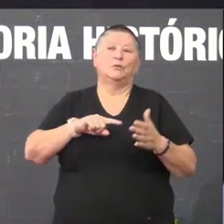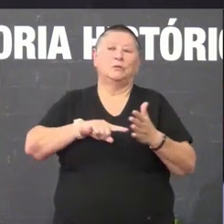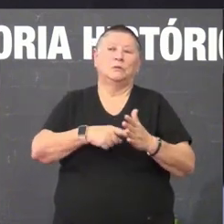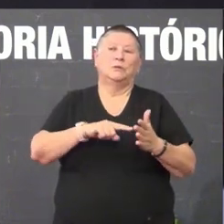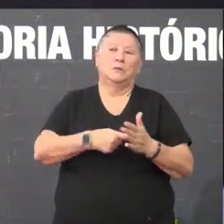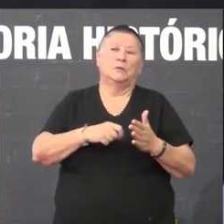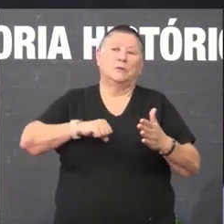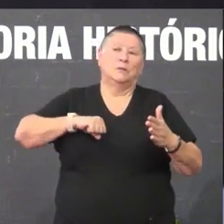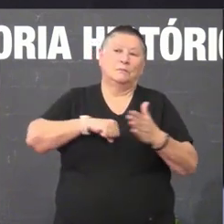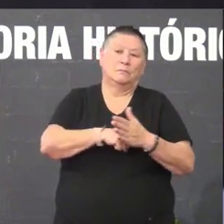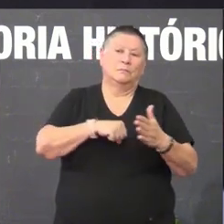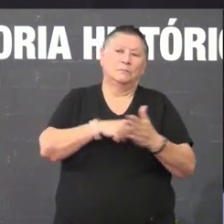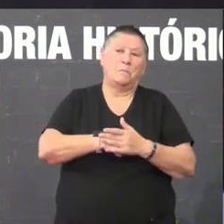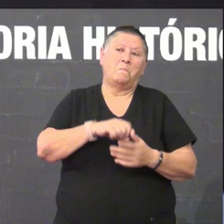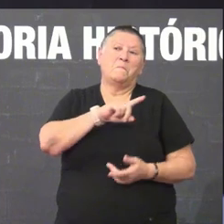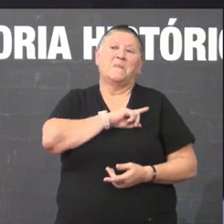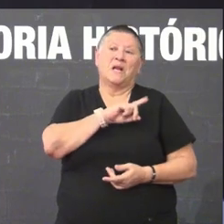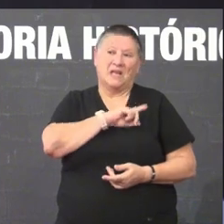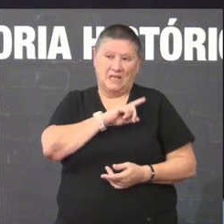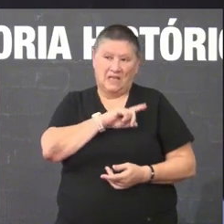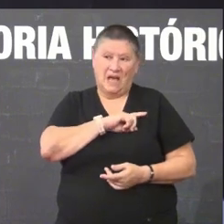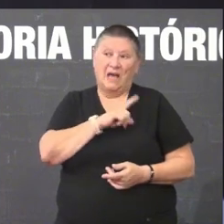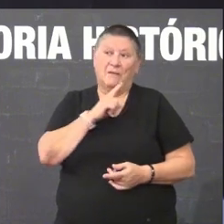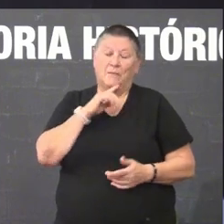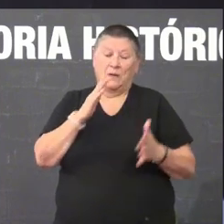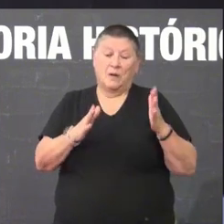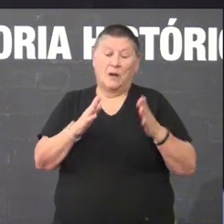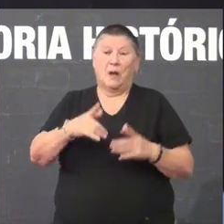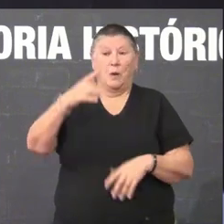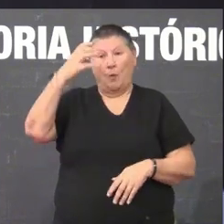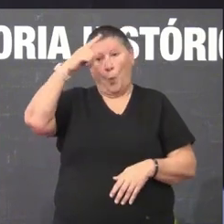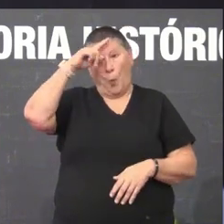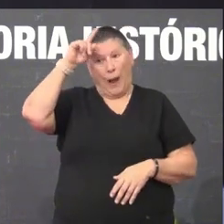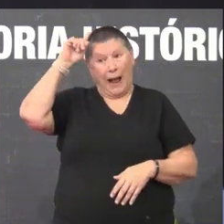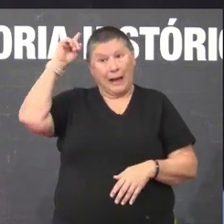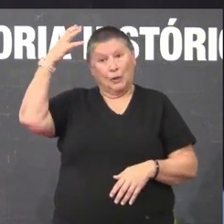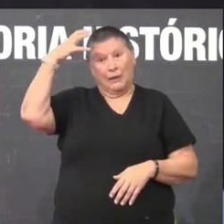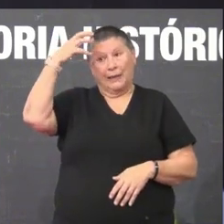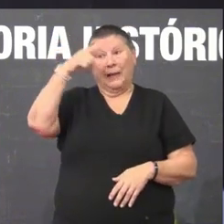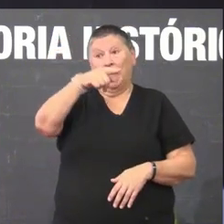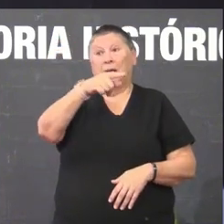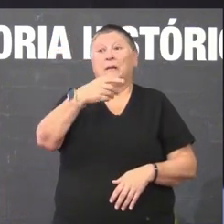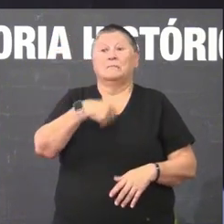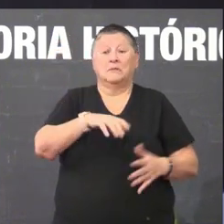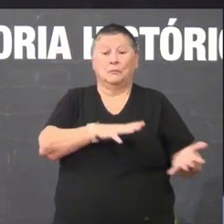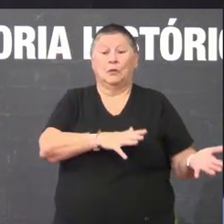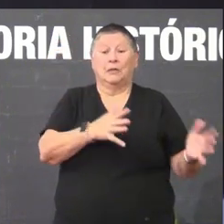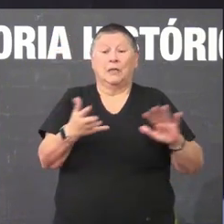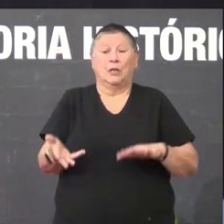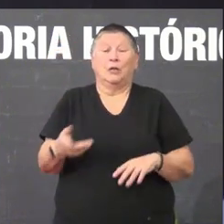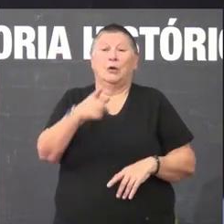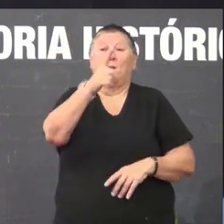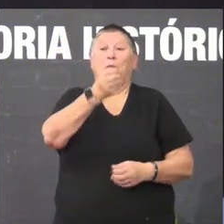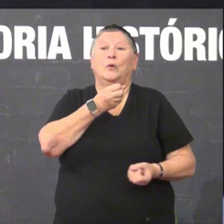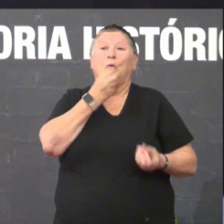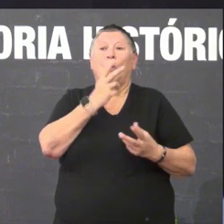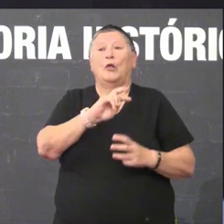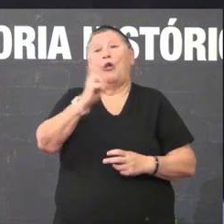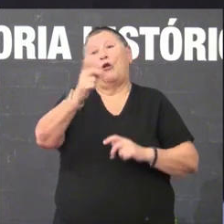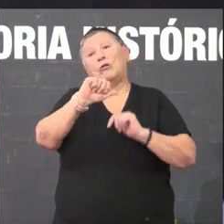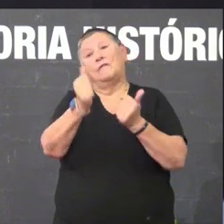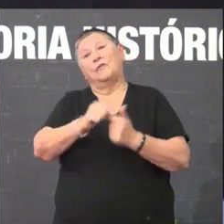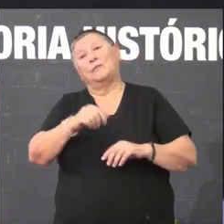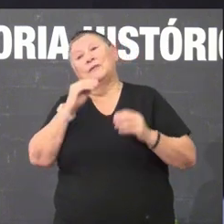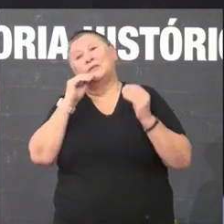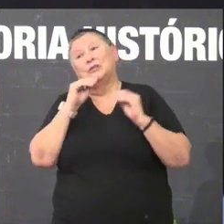en España según el relato oficial de la transición es el rey Juan Carlos por ejemplo con otros relatos sobre la historia Los Héroes